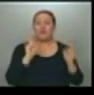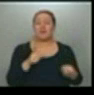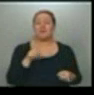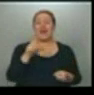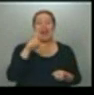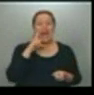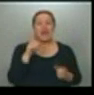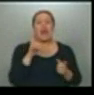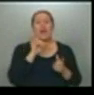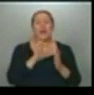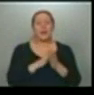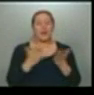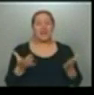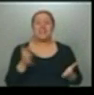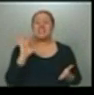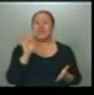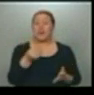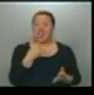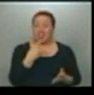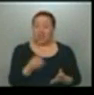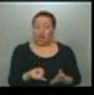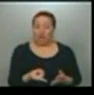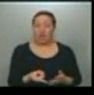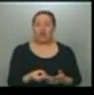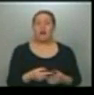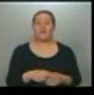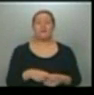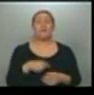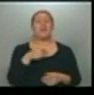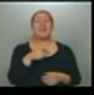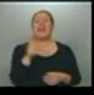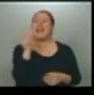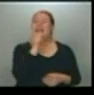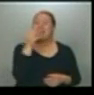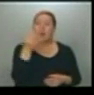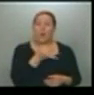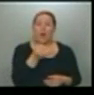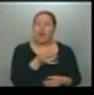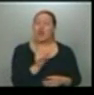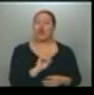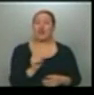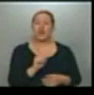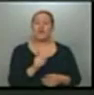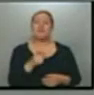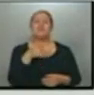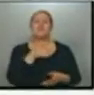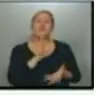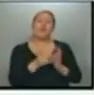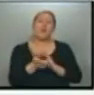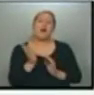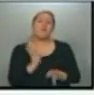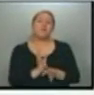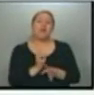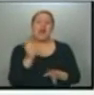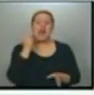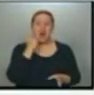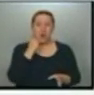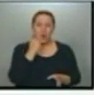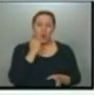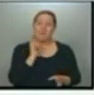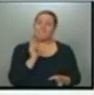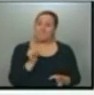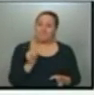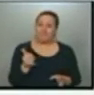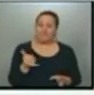revista Billboard, donde ¿saben qué declaró? Que ella no es buena cantante, sino que es más bien una cara dura. Y hay un poco de eso,